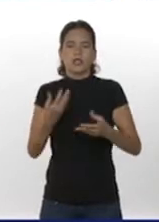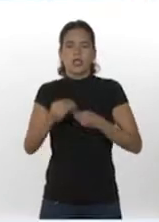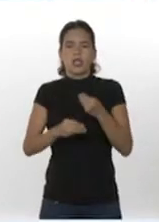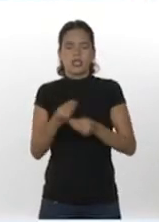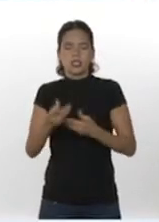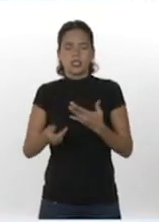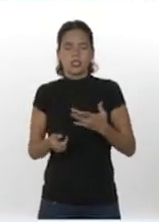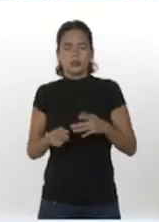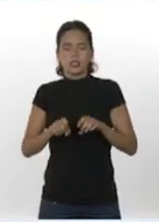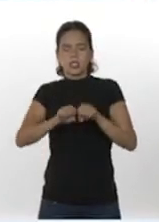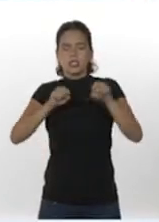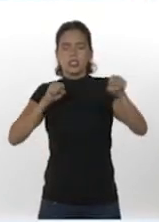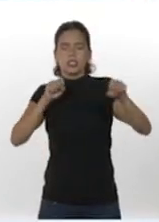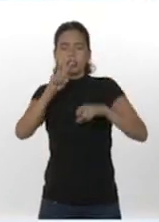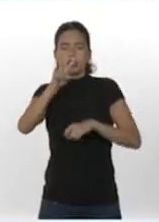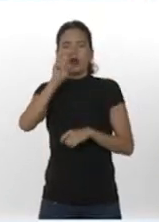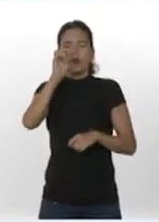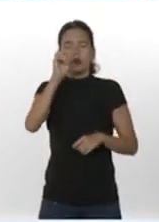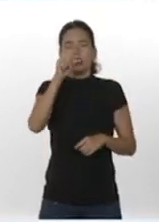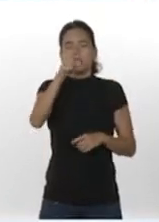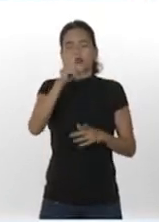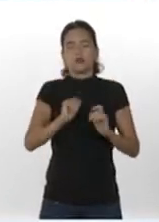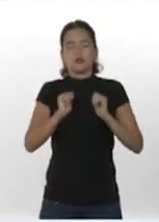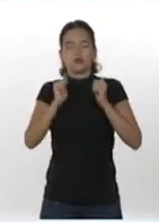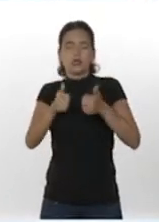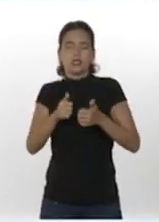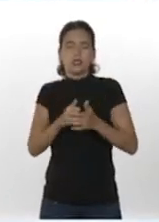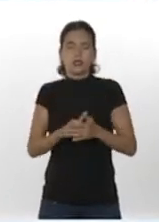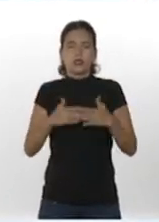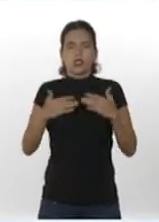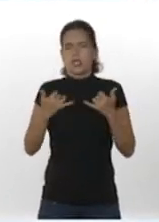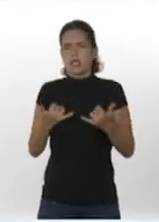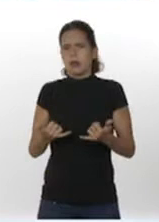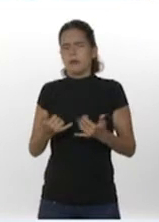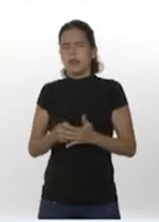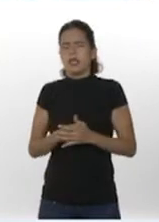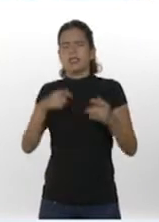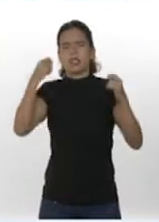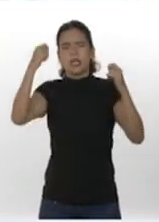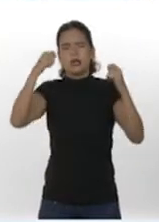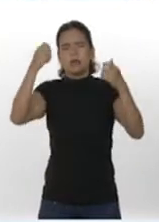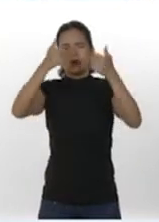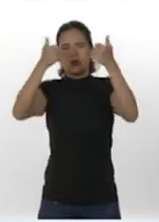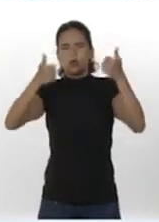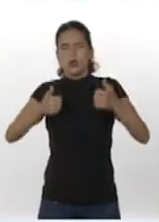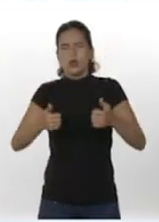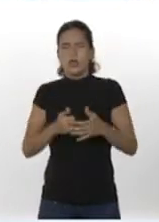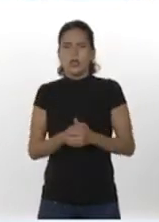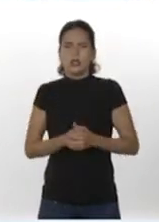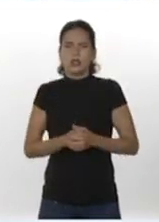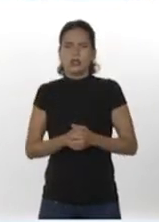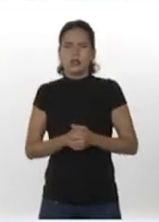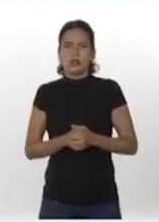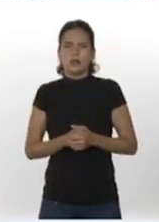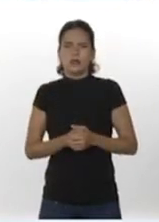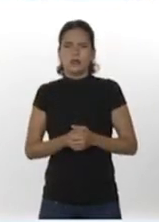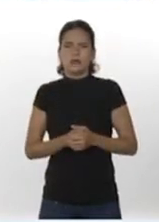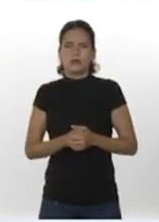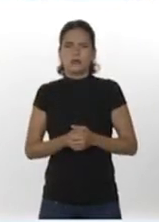se da a partir del siglo XX, esos son sus inicios. ¿Qué sucede? El videoarte